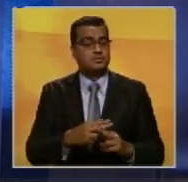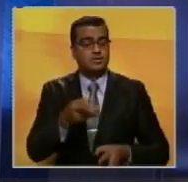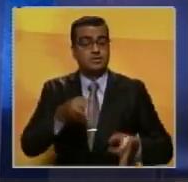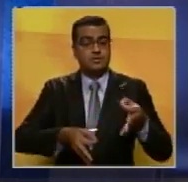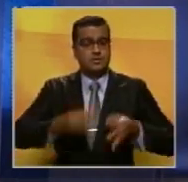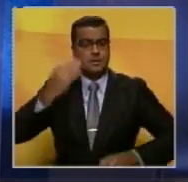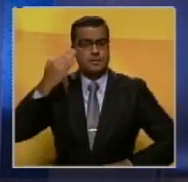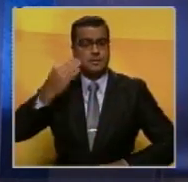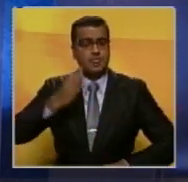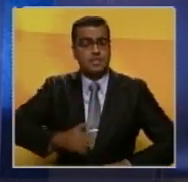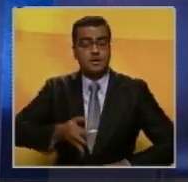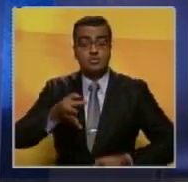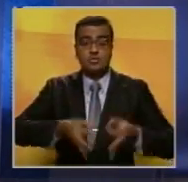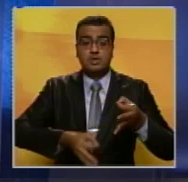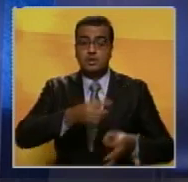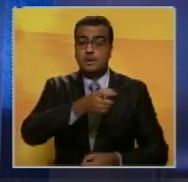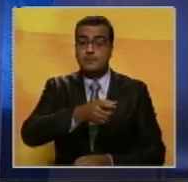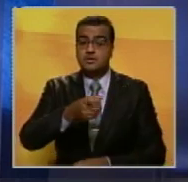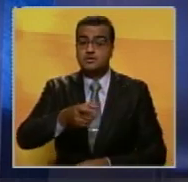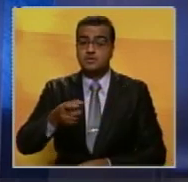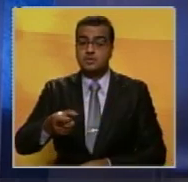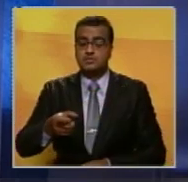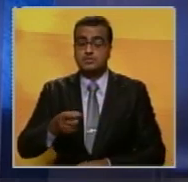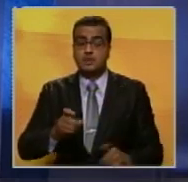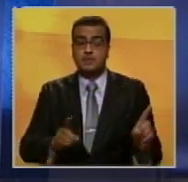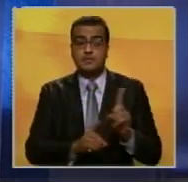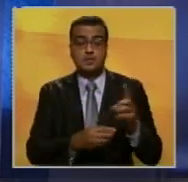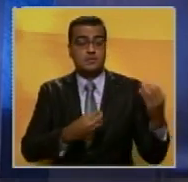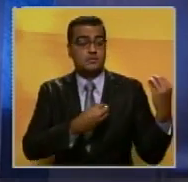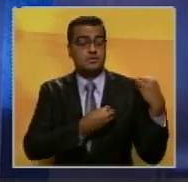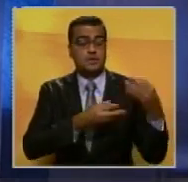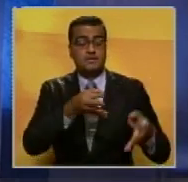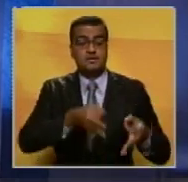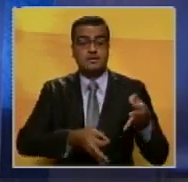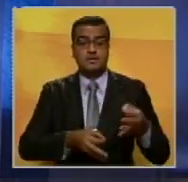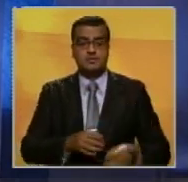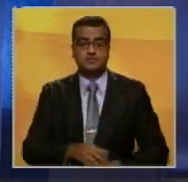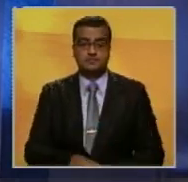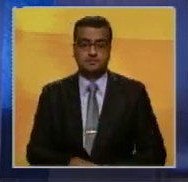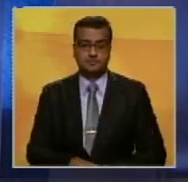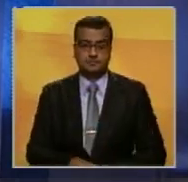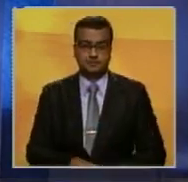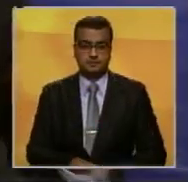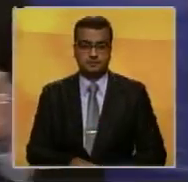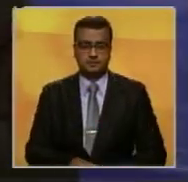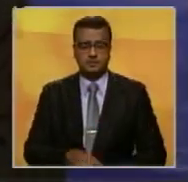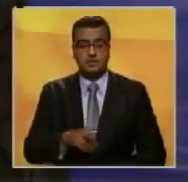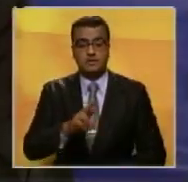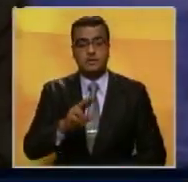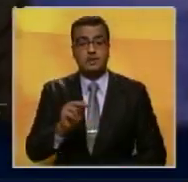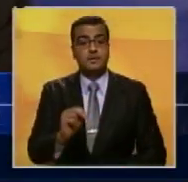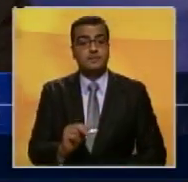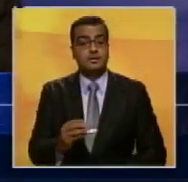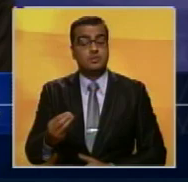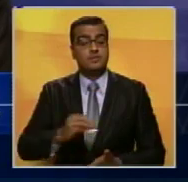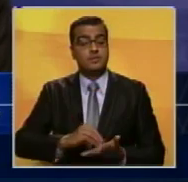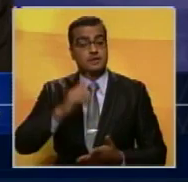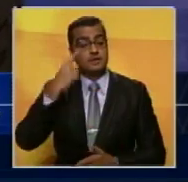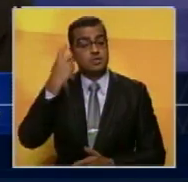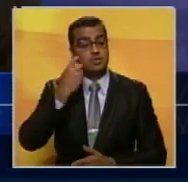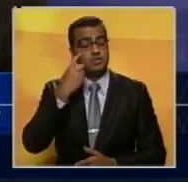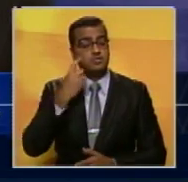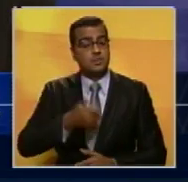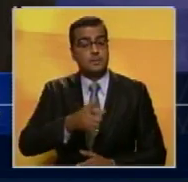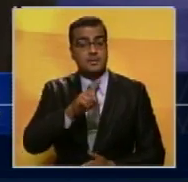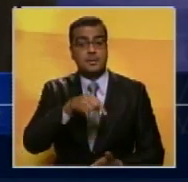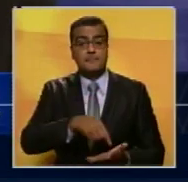tribunales militares estén juzgando a civiles, supliendo las funciones de la Fiscalía General de la República. Rafael Narváez recordó que son más